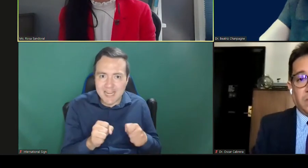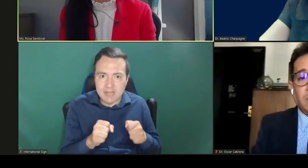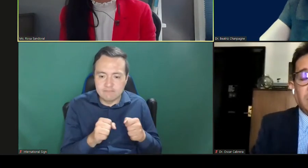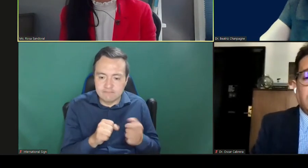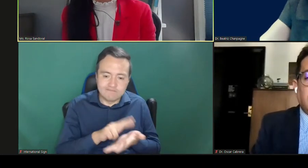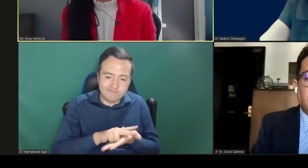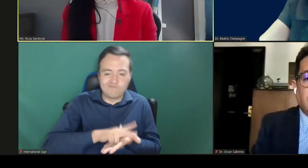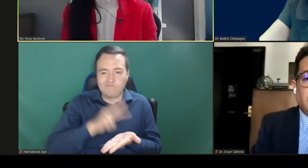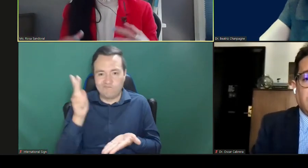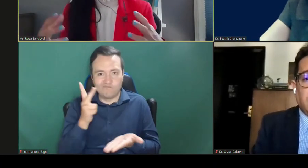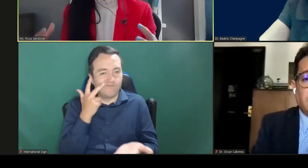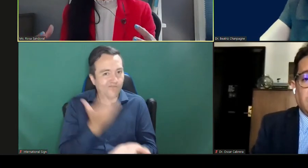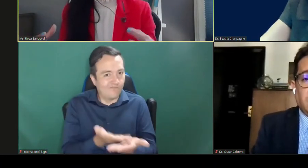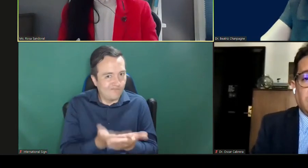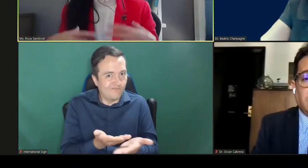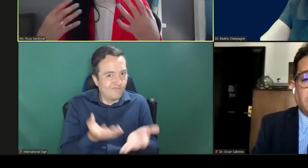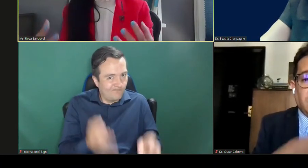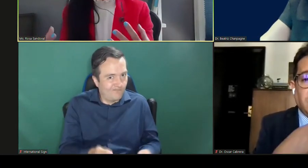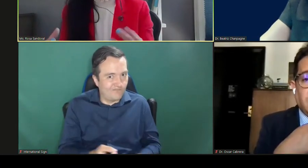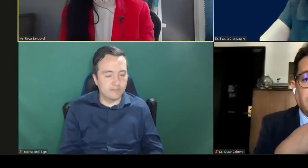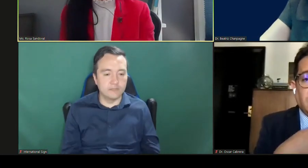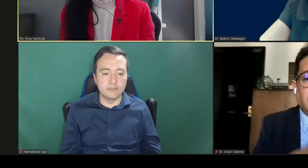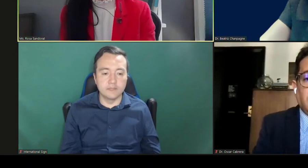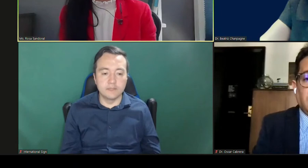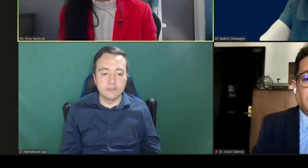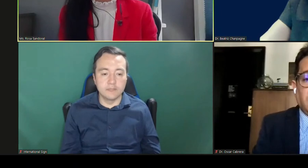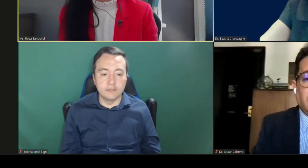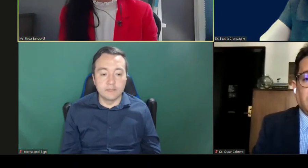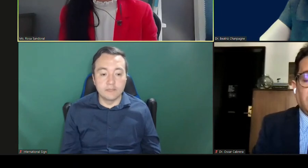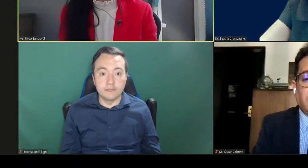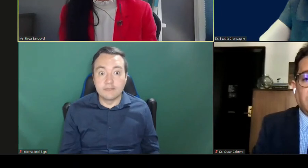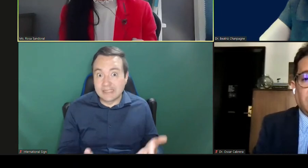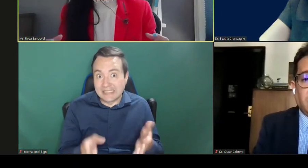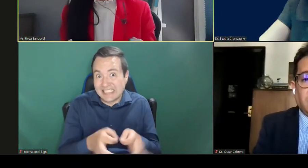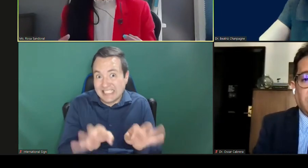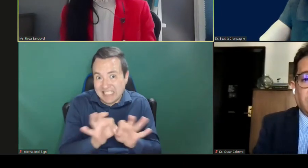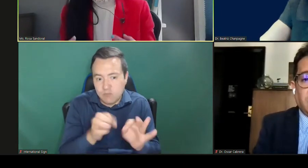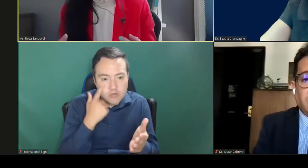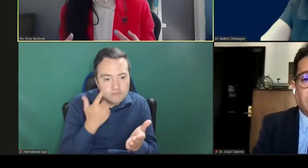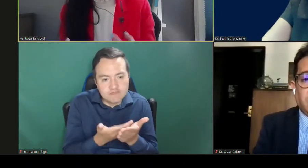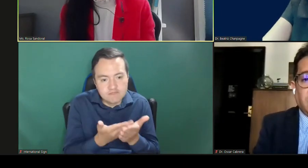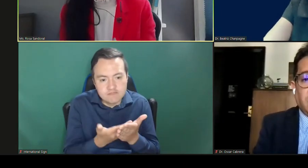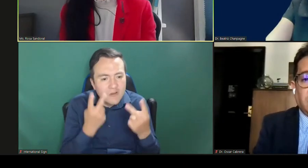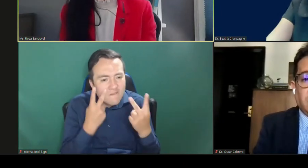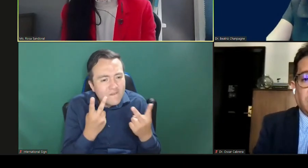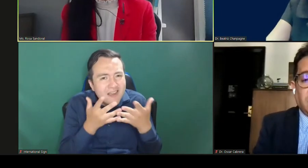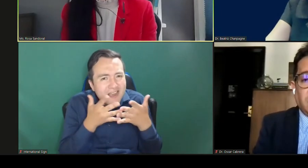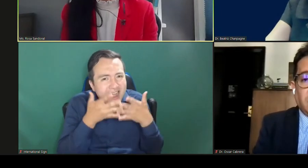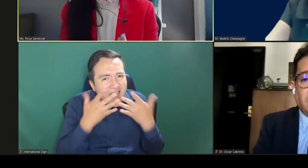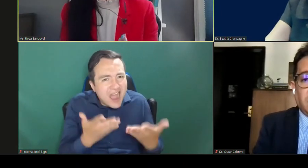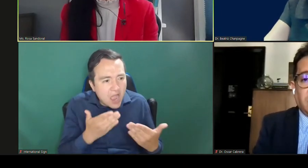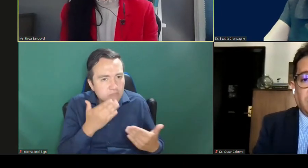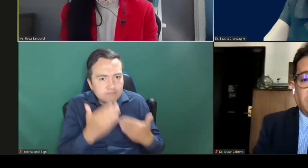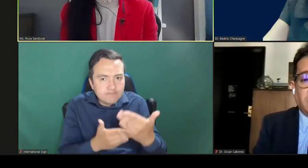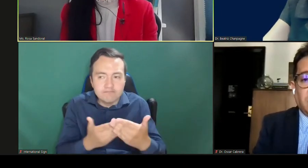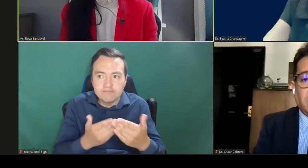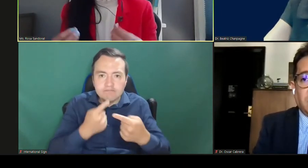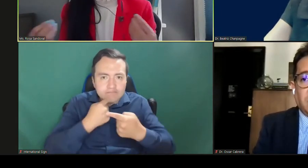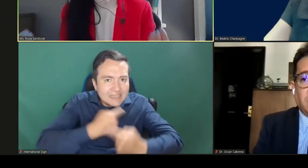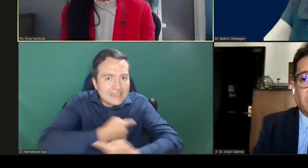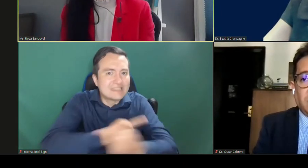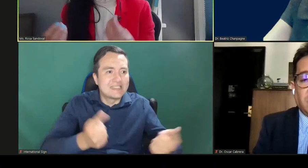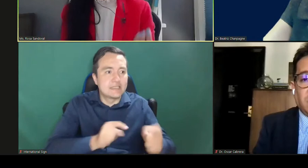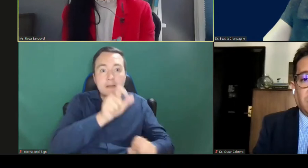mencionaban los dos no es anticipar e identificar como en comunicar informar a la